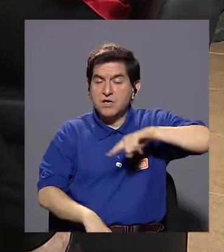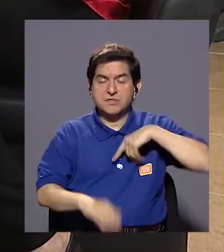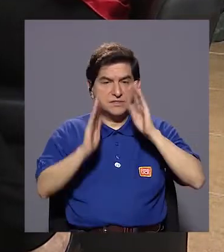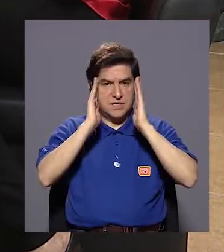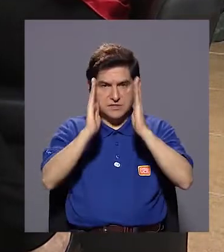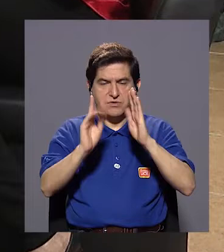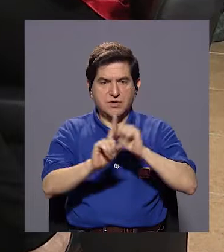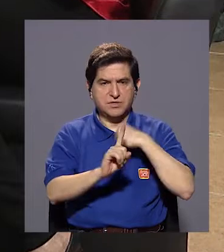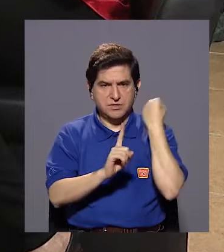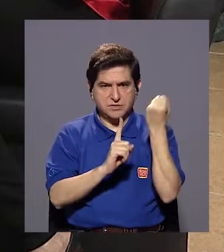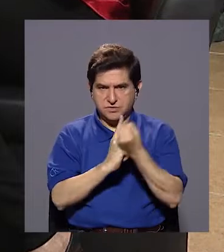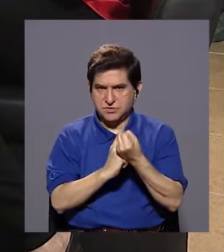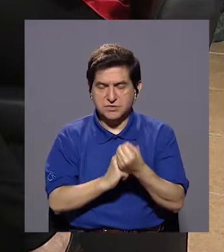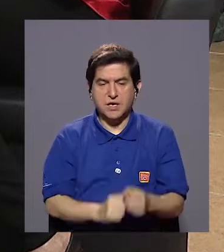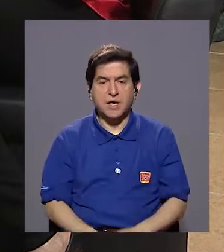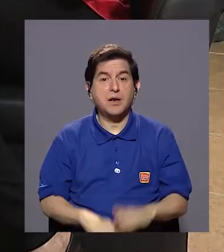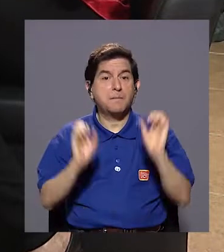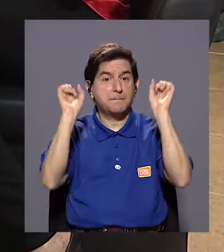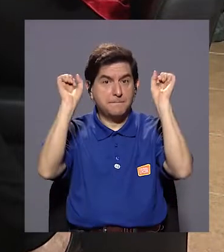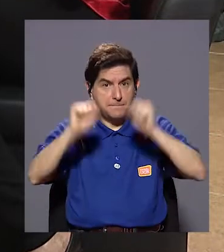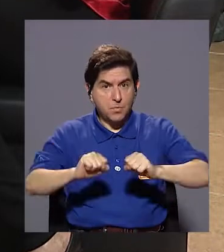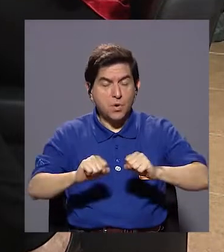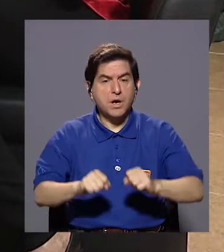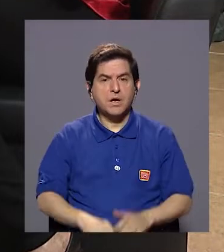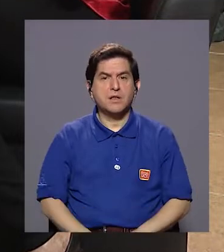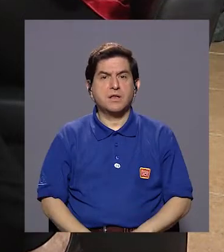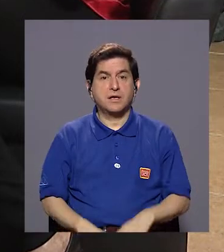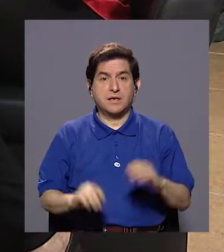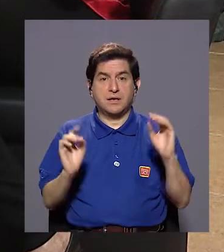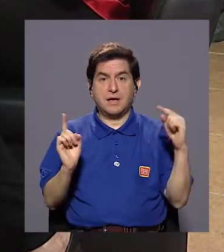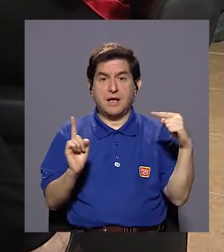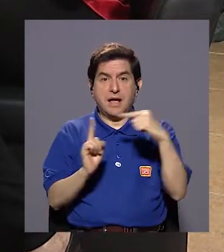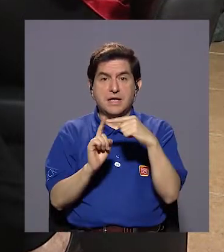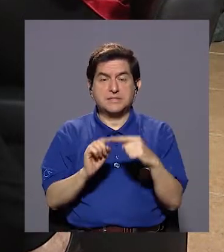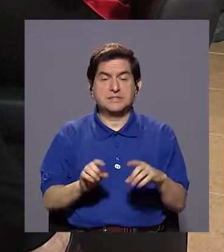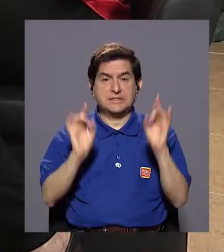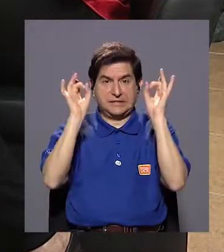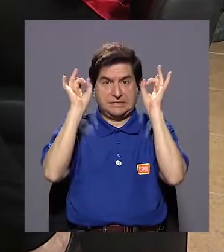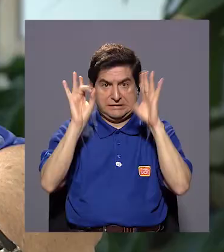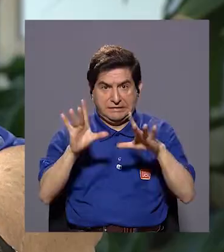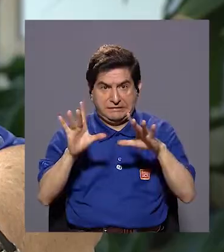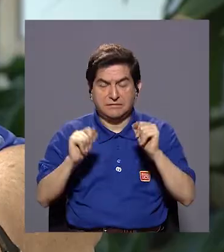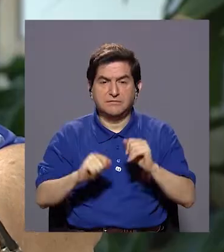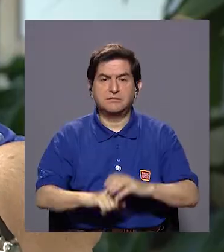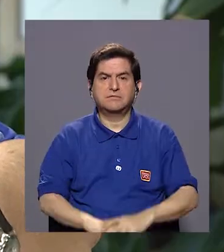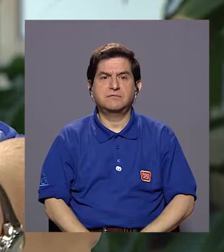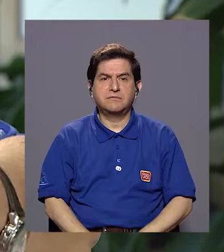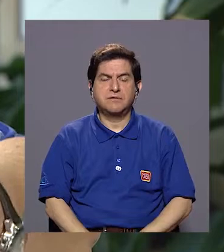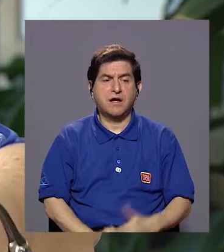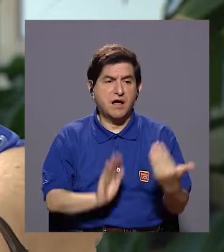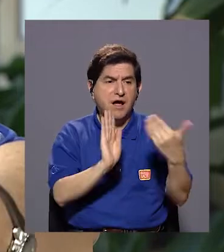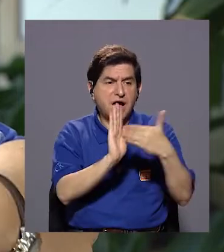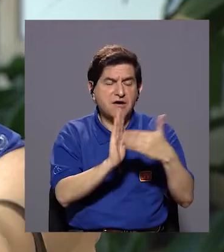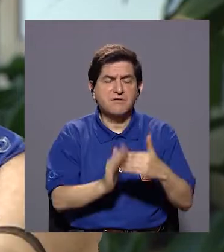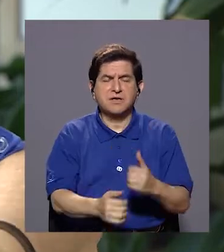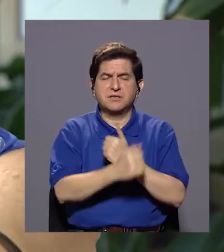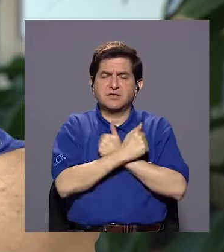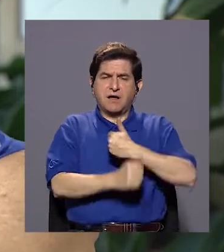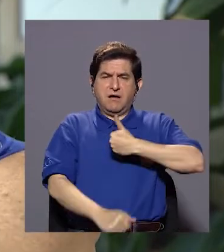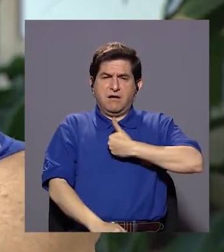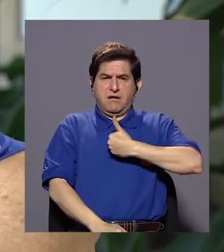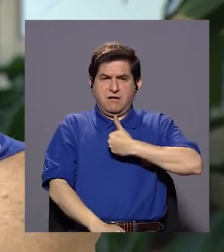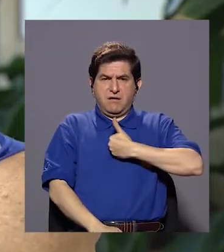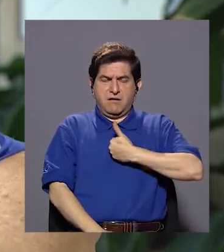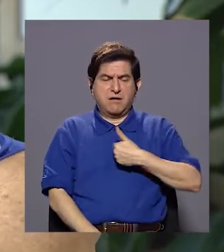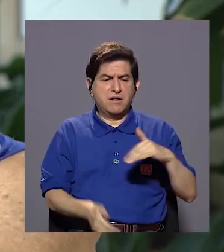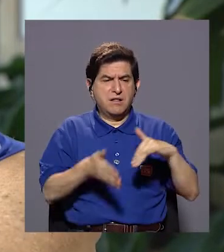no atendemos una situación de estas, pueden ser muy hasta nefastas, ¿verdad? Digamos, o sea, es muy que le afecta la autoestima,